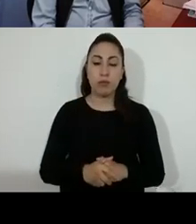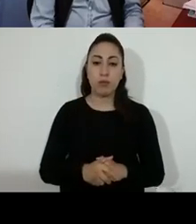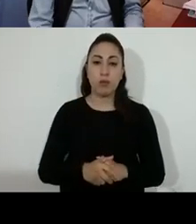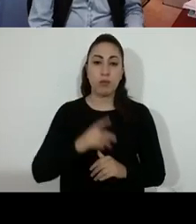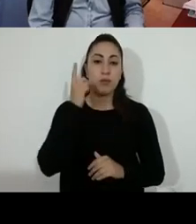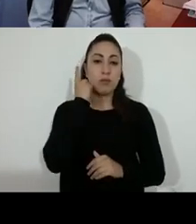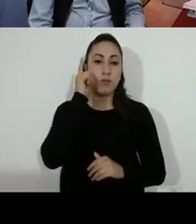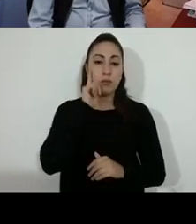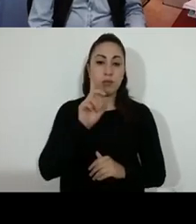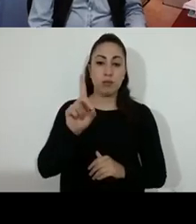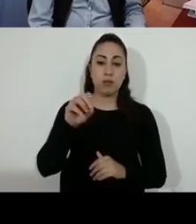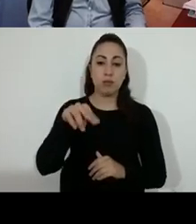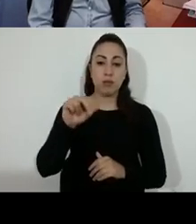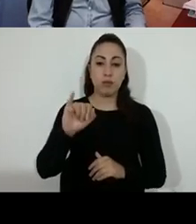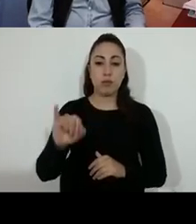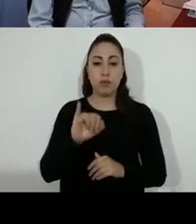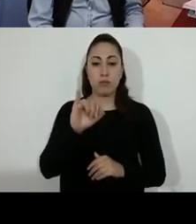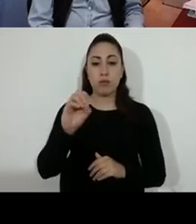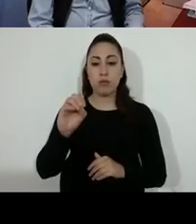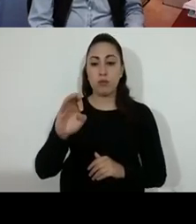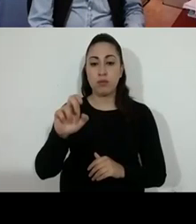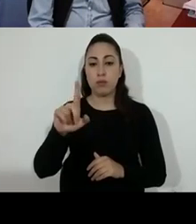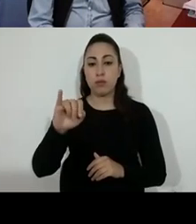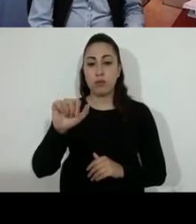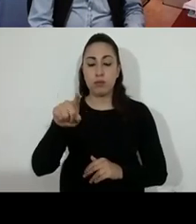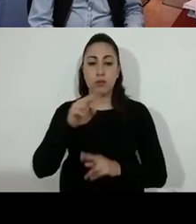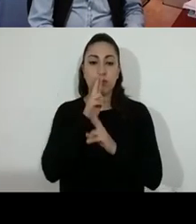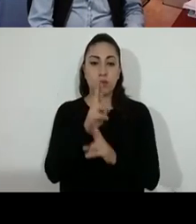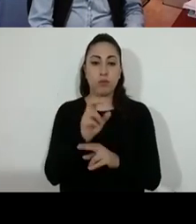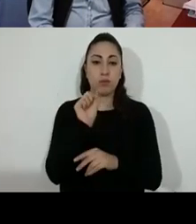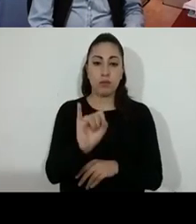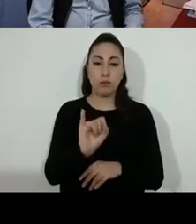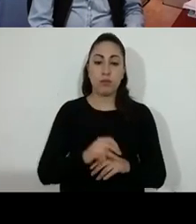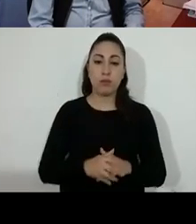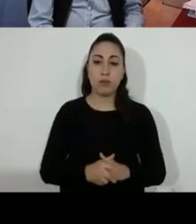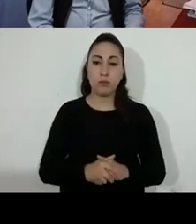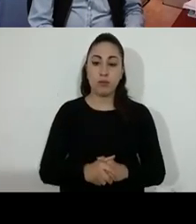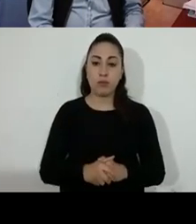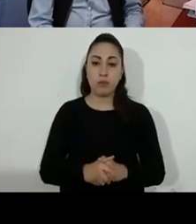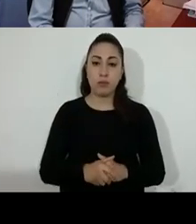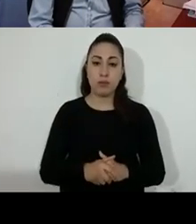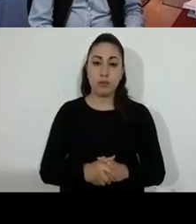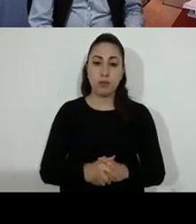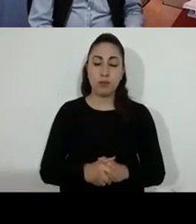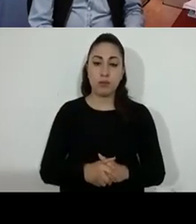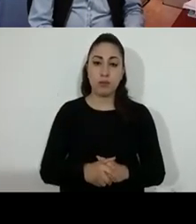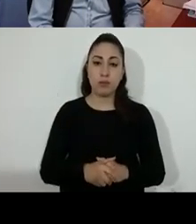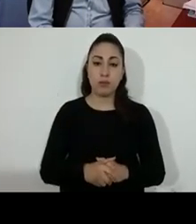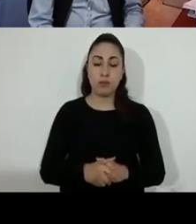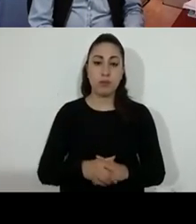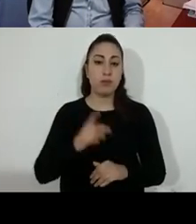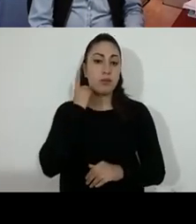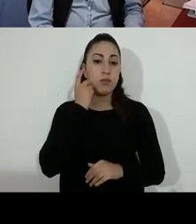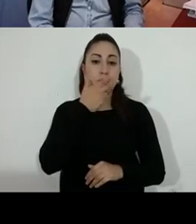Diputada Donají Ofelia Olivera Reyes. Donají Ofelia Olivera Reyes, a favor, diputada secretaria.